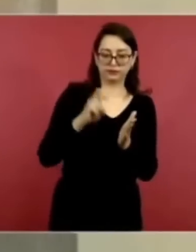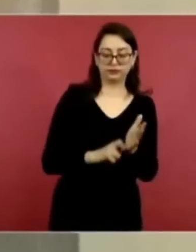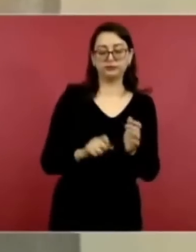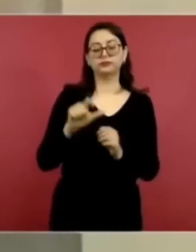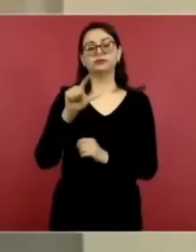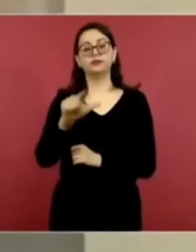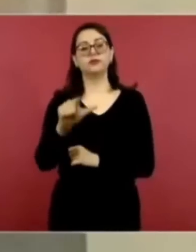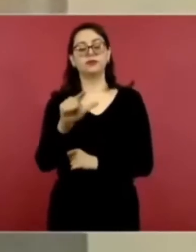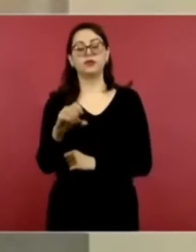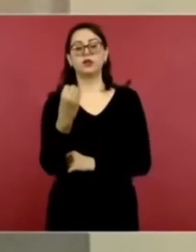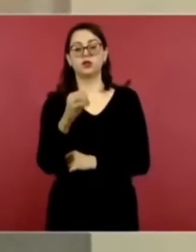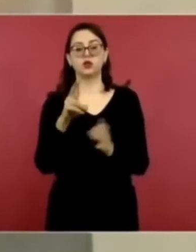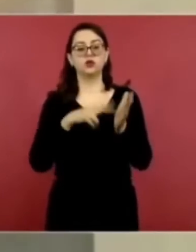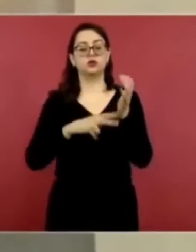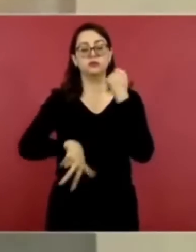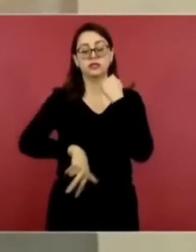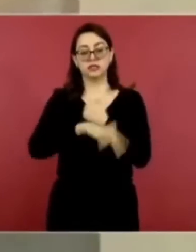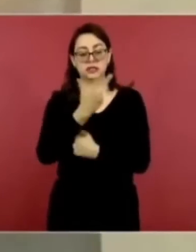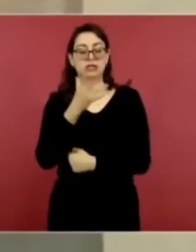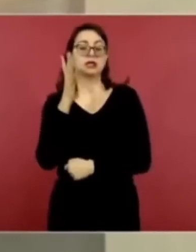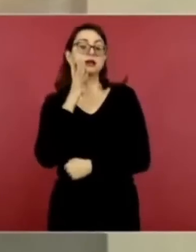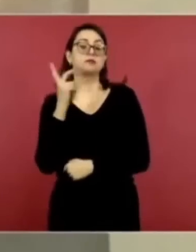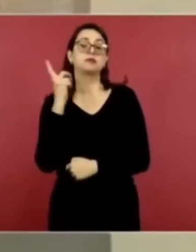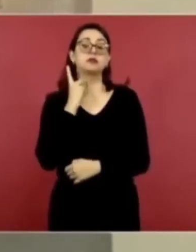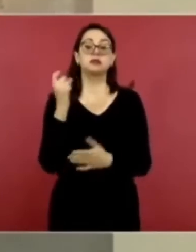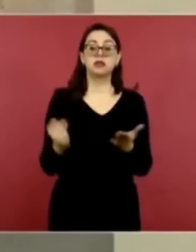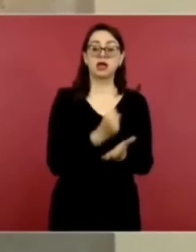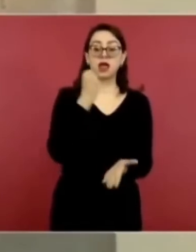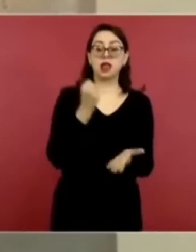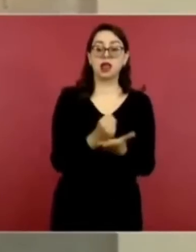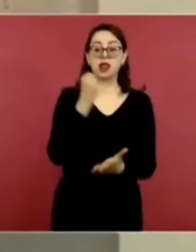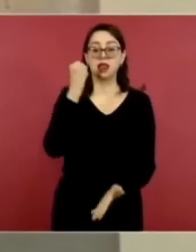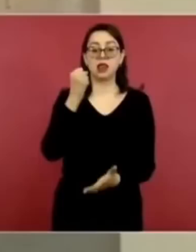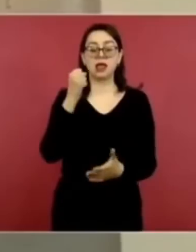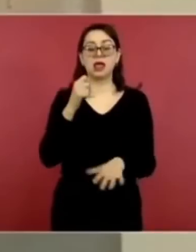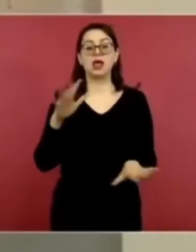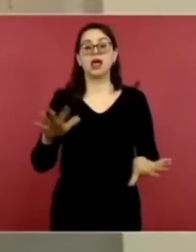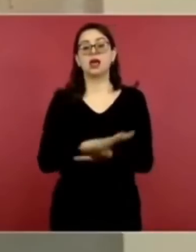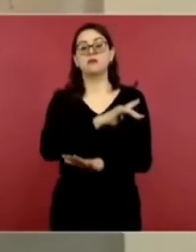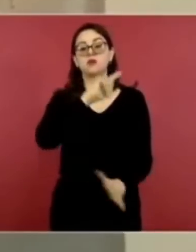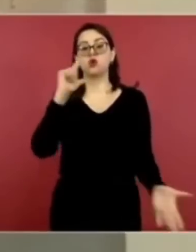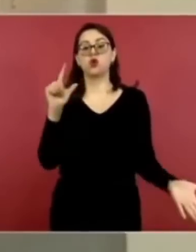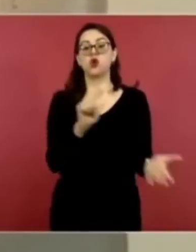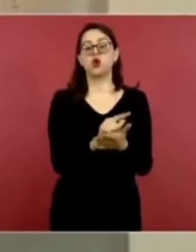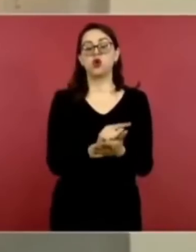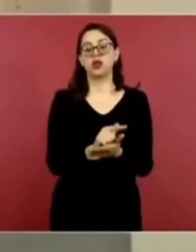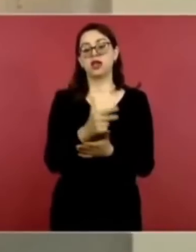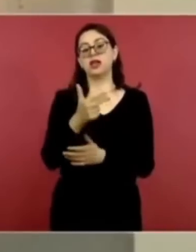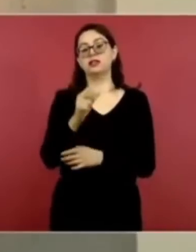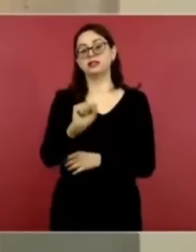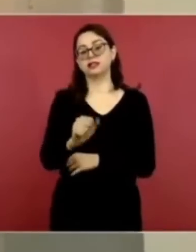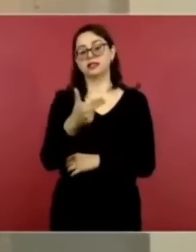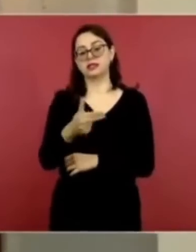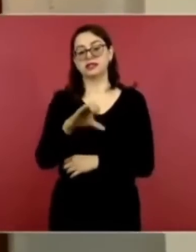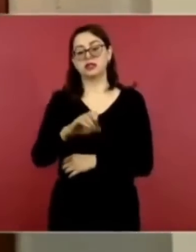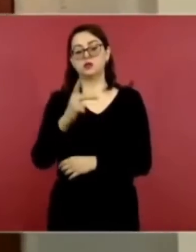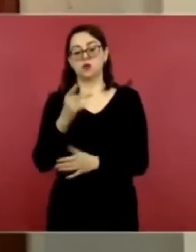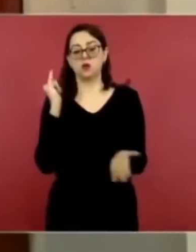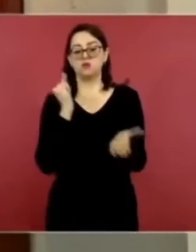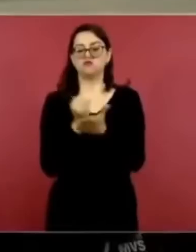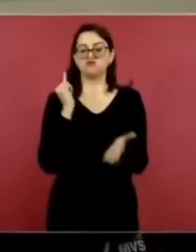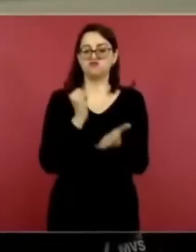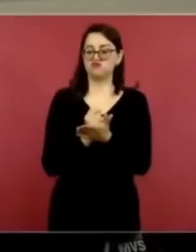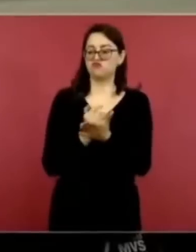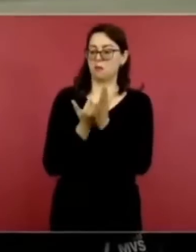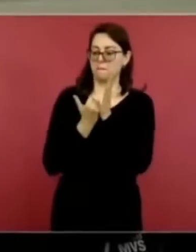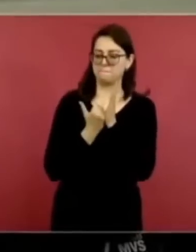del 13 la cámara de diputados aprobó la reforma hacendaria que significó cobrar más impuestos a la